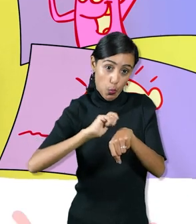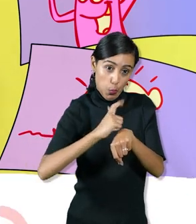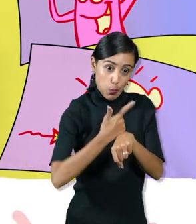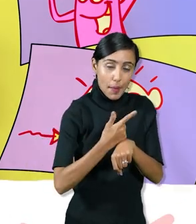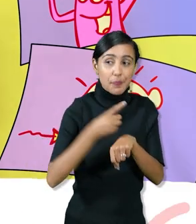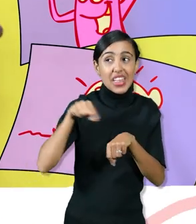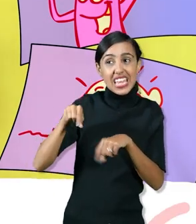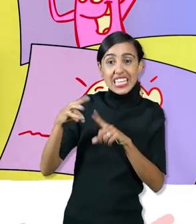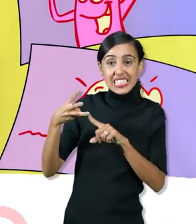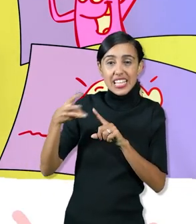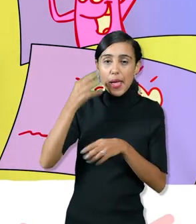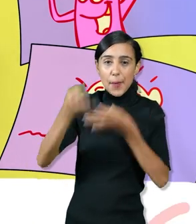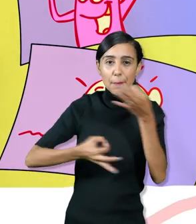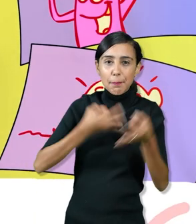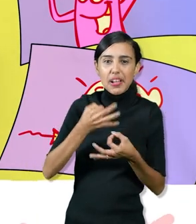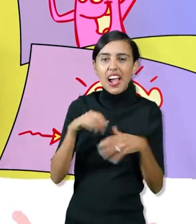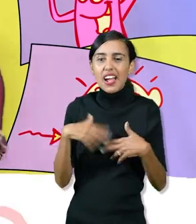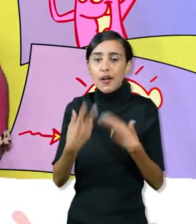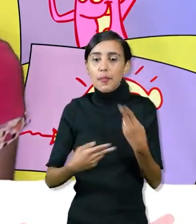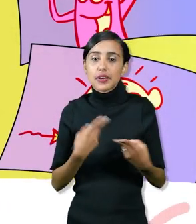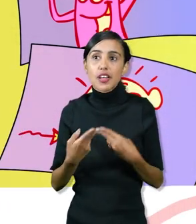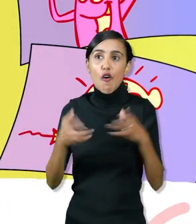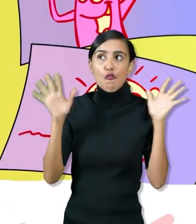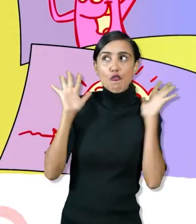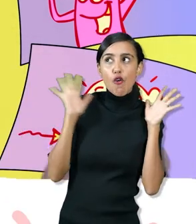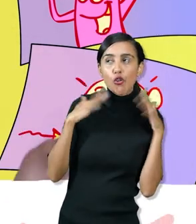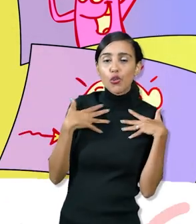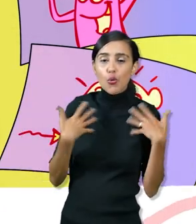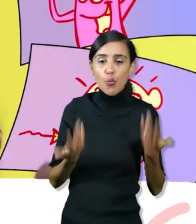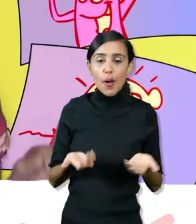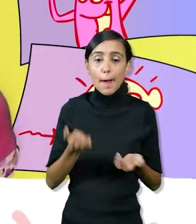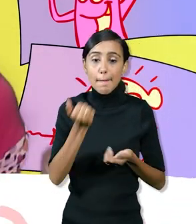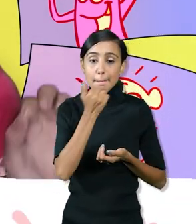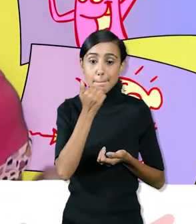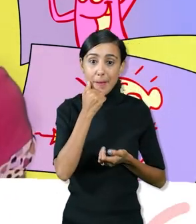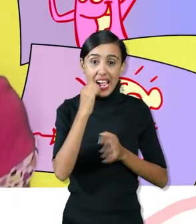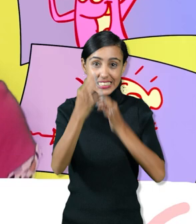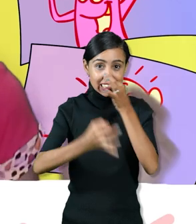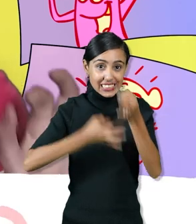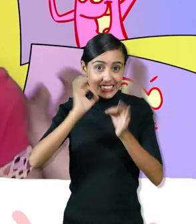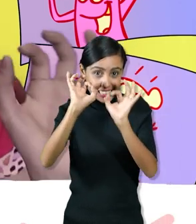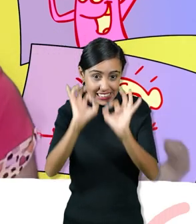a pasar. El fondo que lleva. Mientras